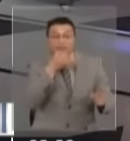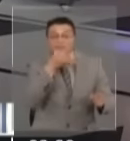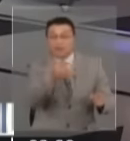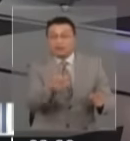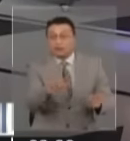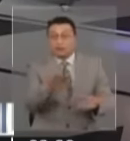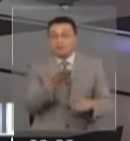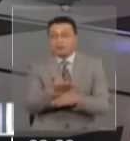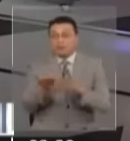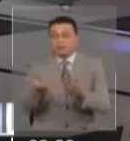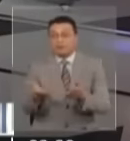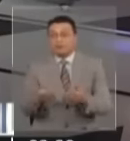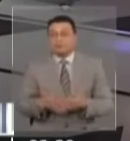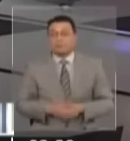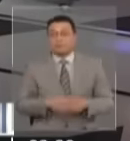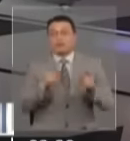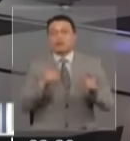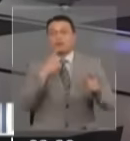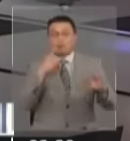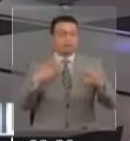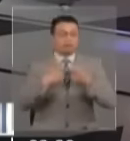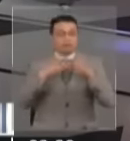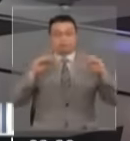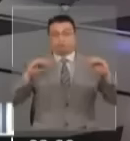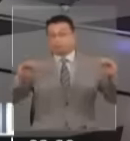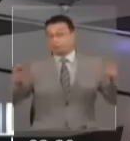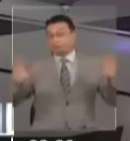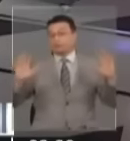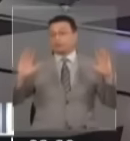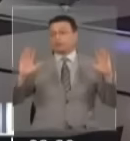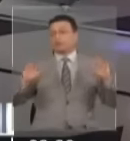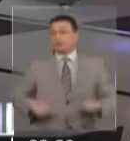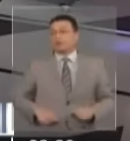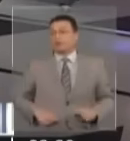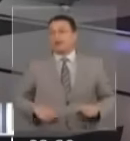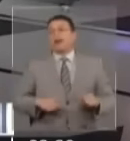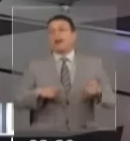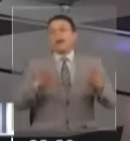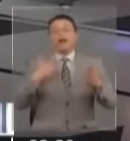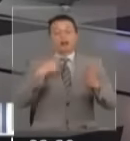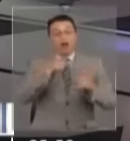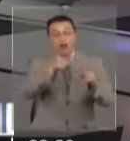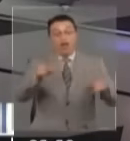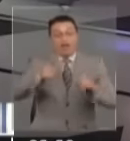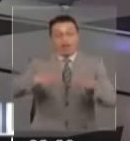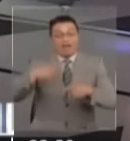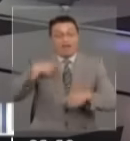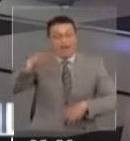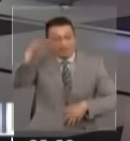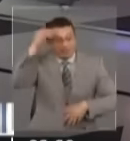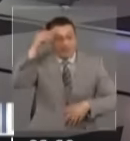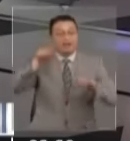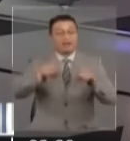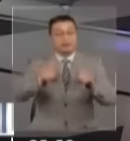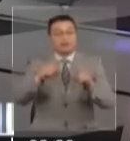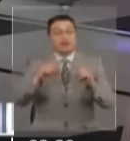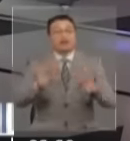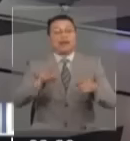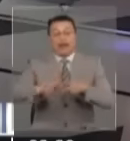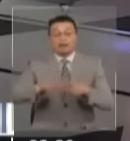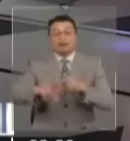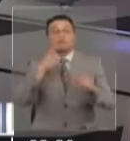señora Molina. Es una propuesta de la comuna. Tiene la palabra Andrés Sari, por favor. Lo que ustedes tienen que entender que esto se está haciendo conversando